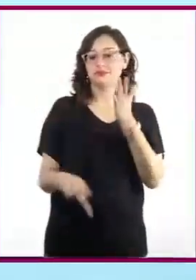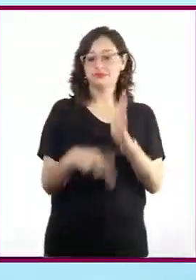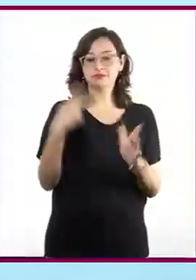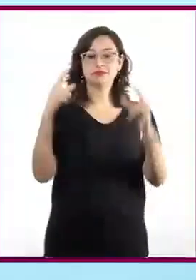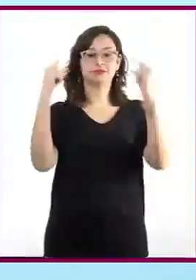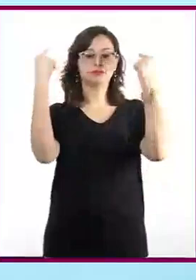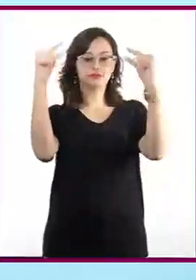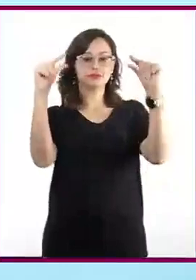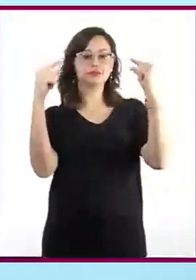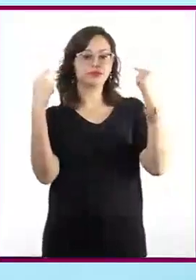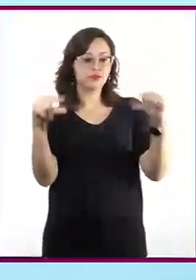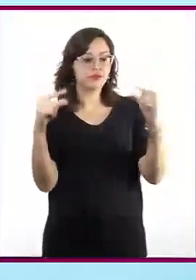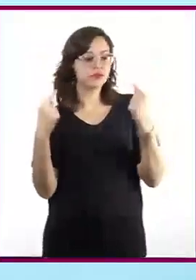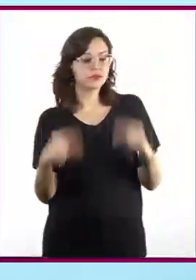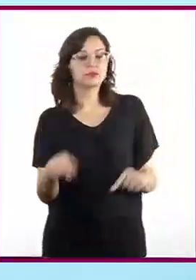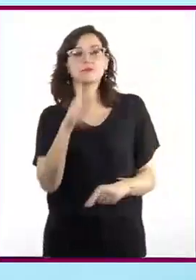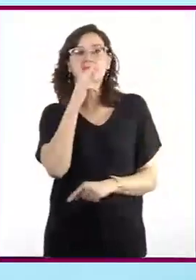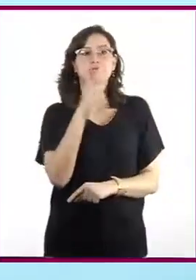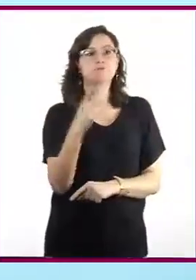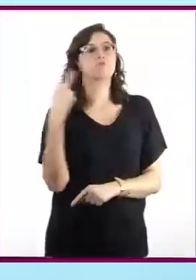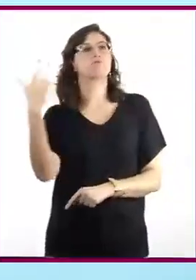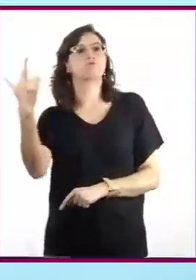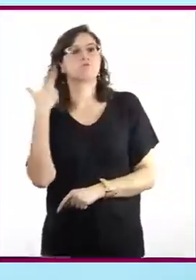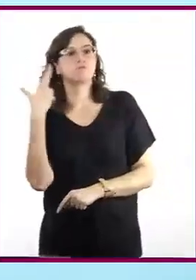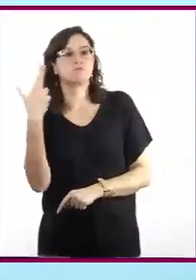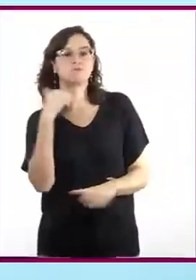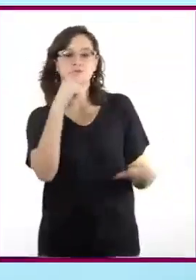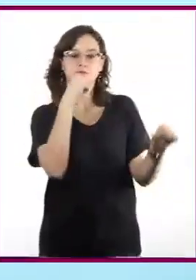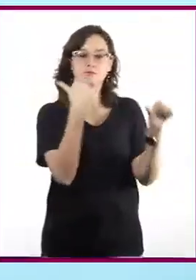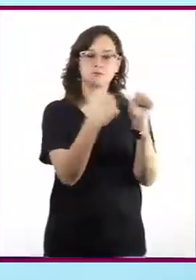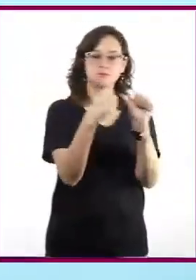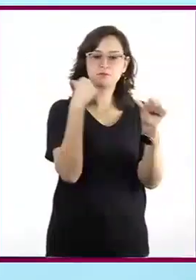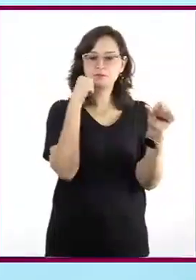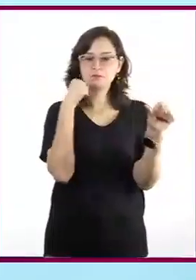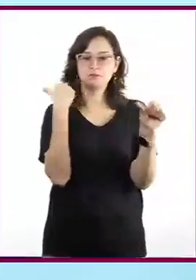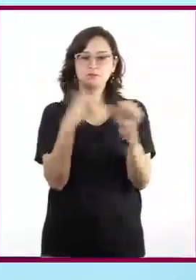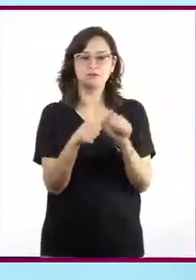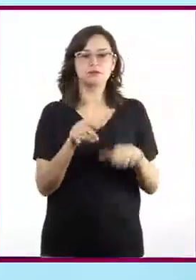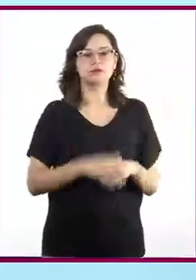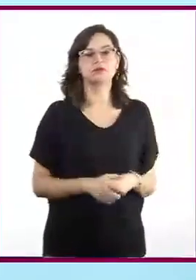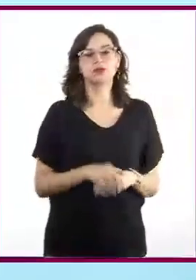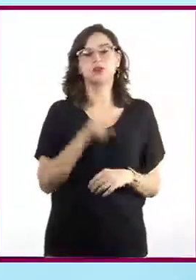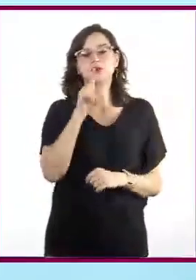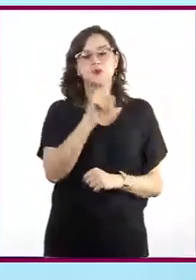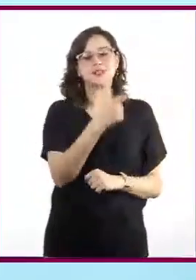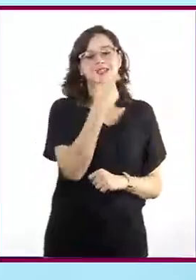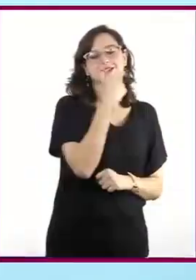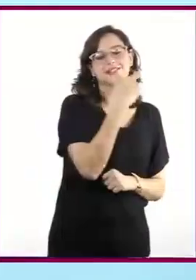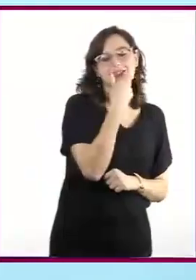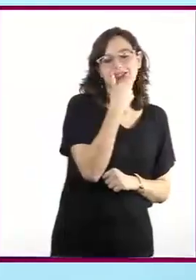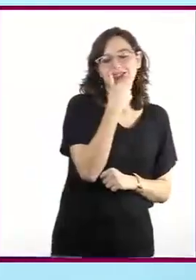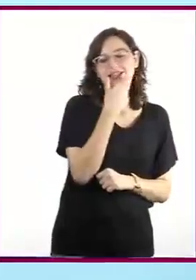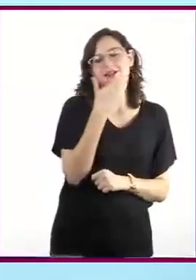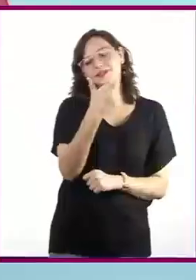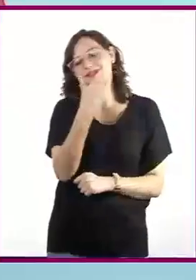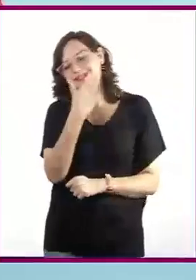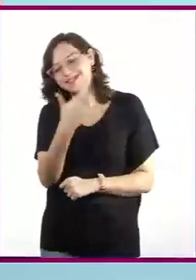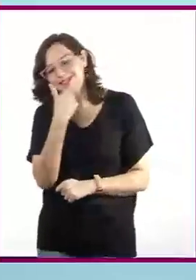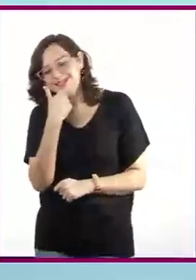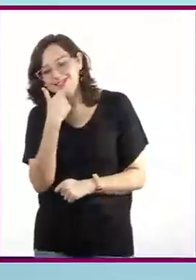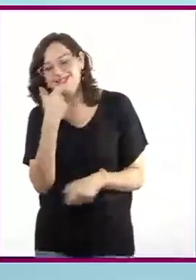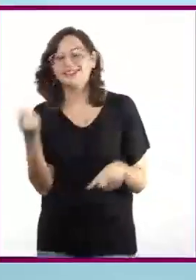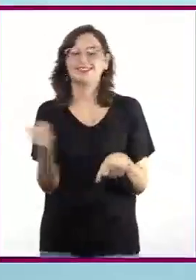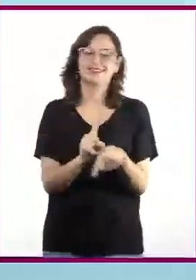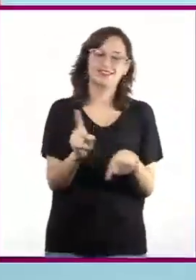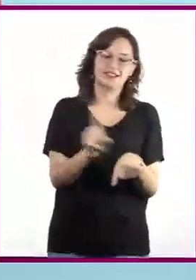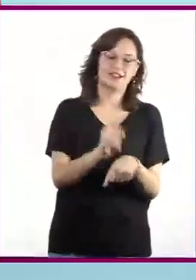con palabras, sonidos o letras. Por ejemplo, su risa es la risa de días felices.